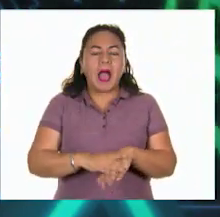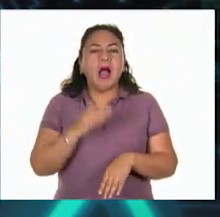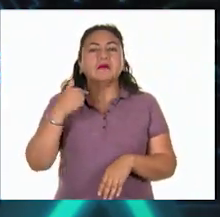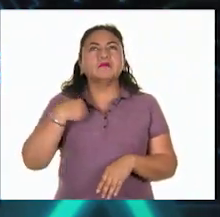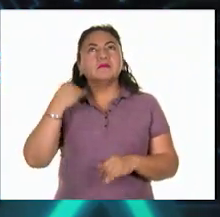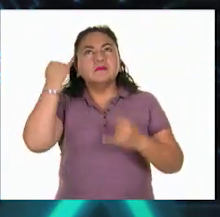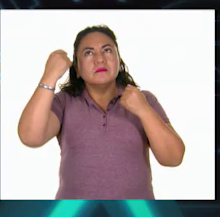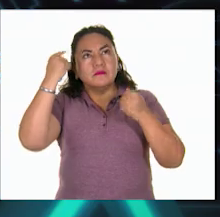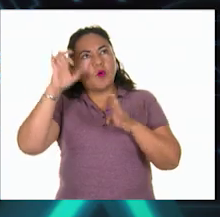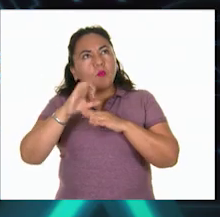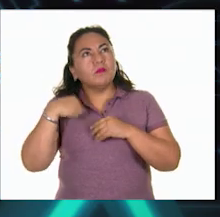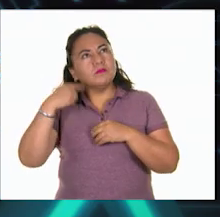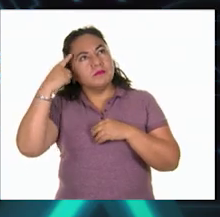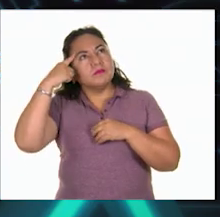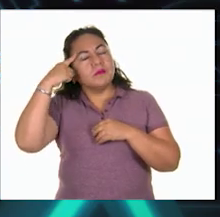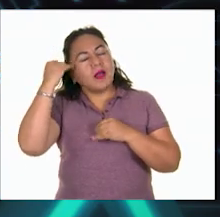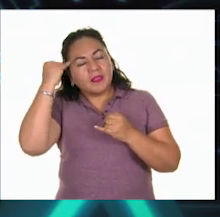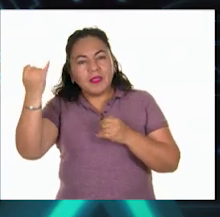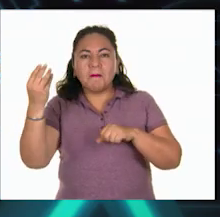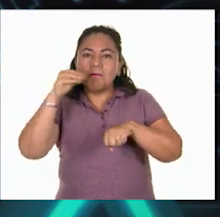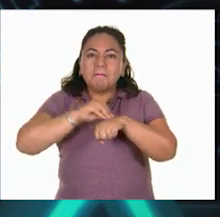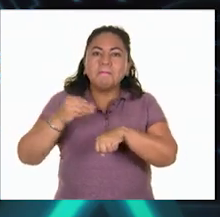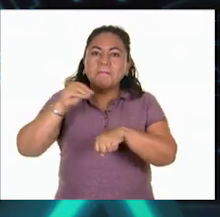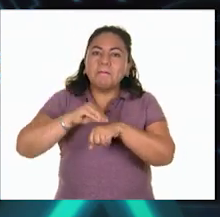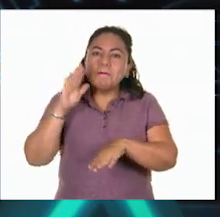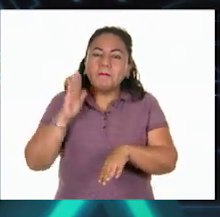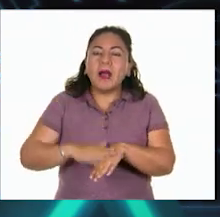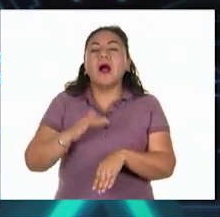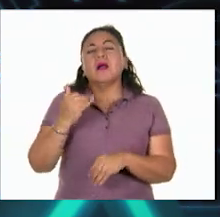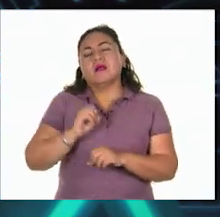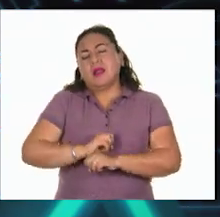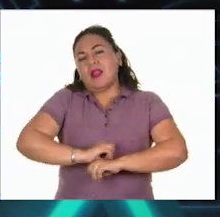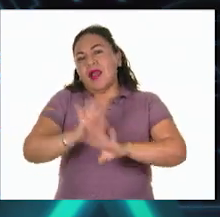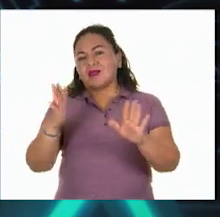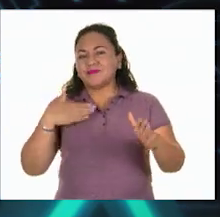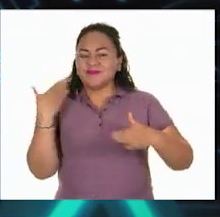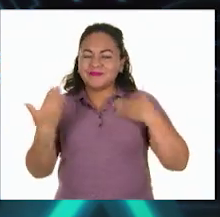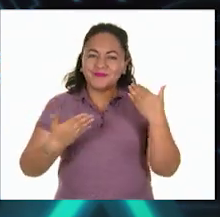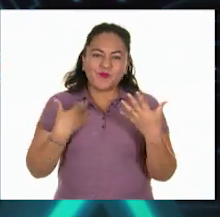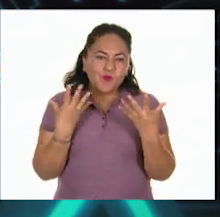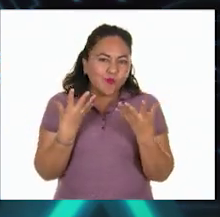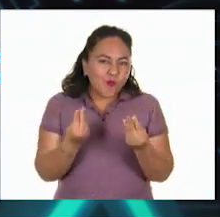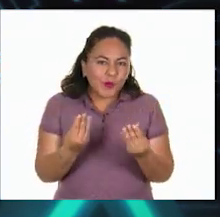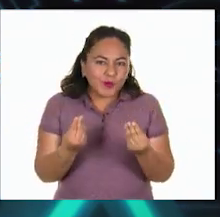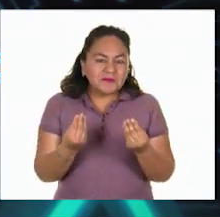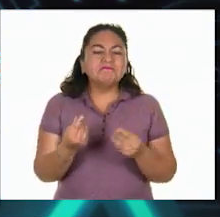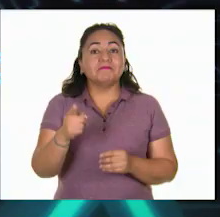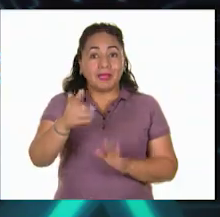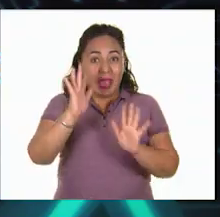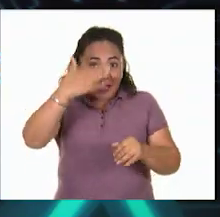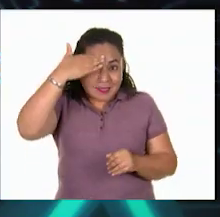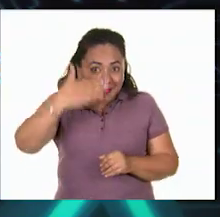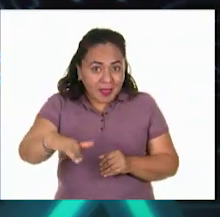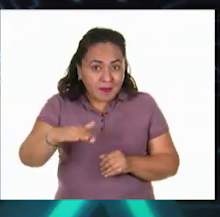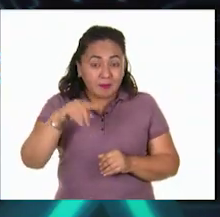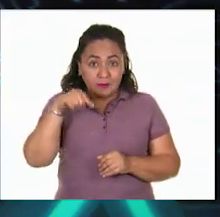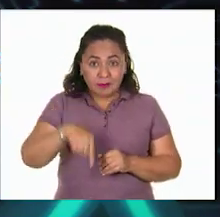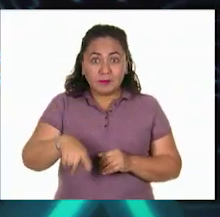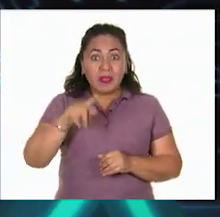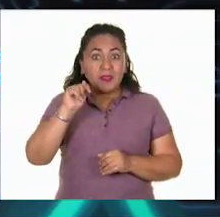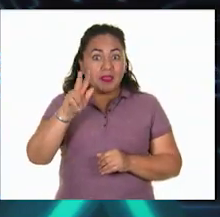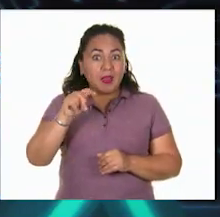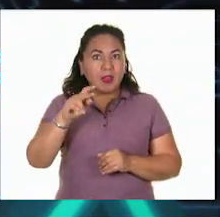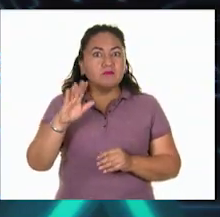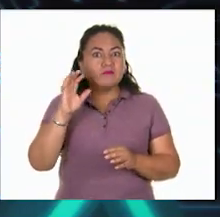nuestra creatividad y por supuesto que nos vamos a divertir muchísimo. Ya lo sabes, con